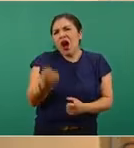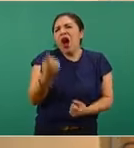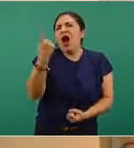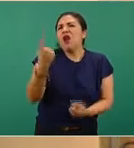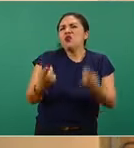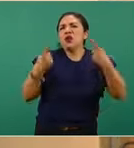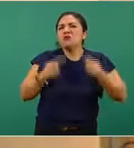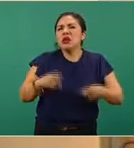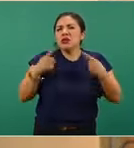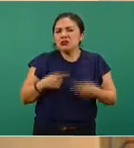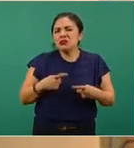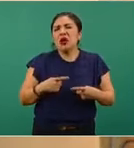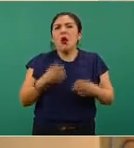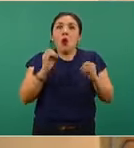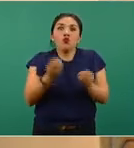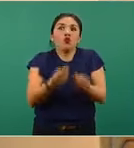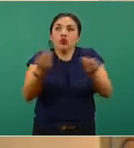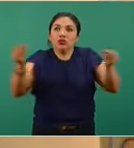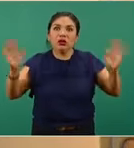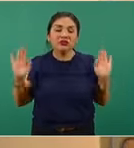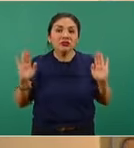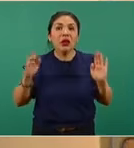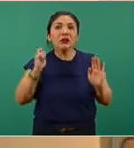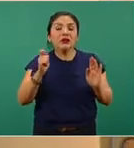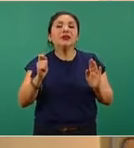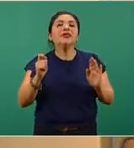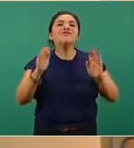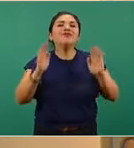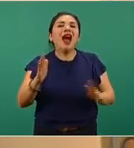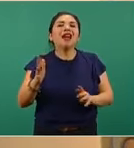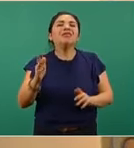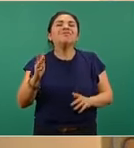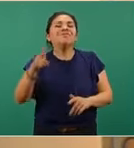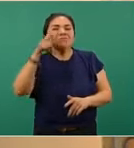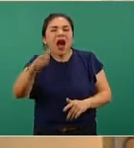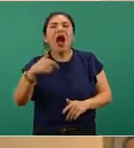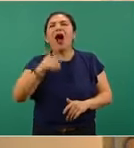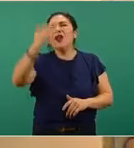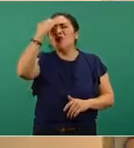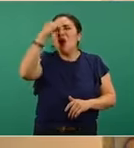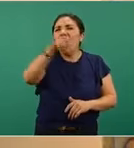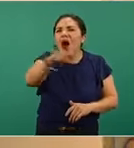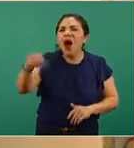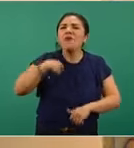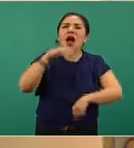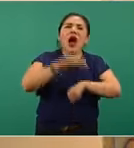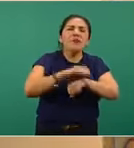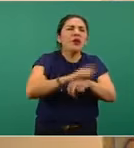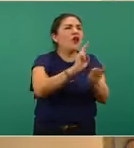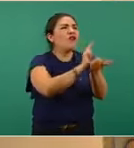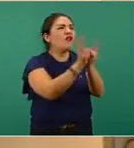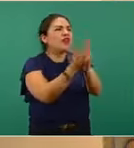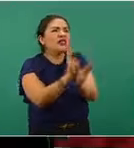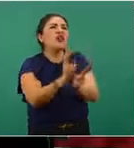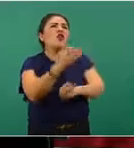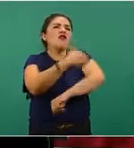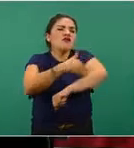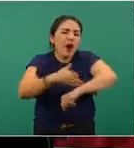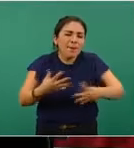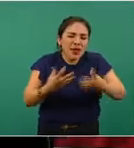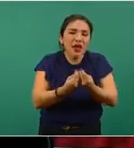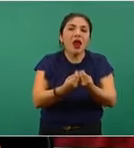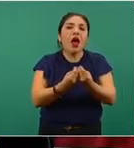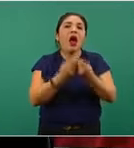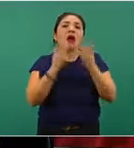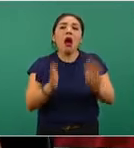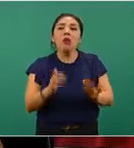a una persona, seguramente a muchas personas que eran conocidos, amigos, vecinos, parientes, y que